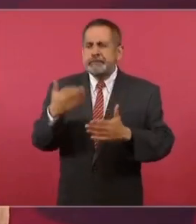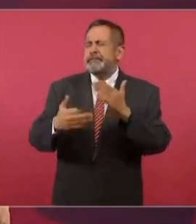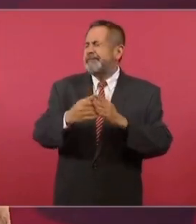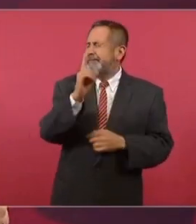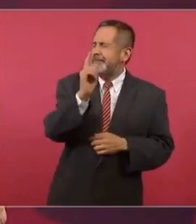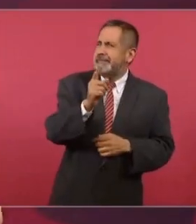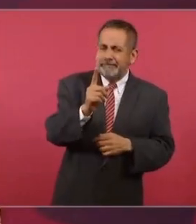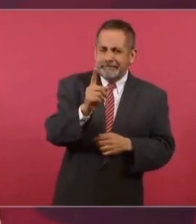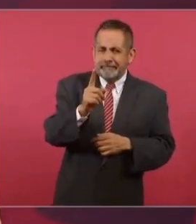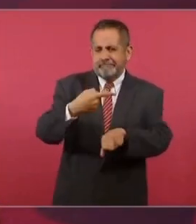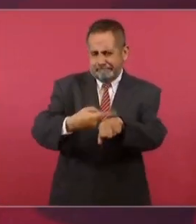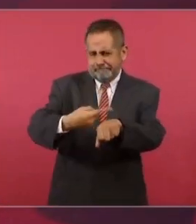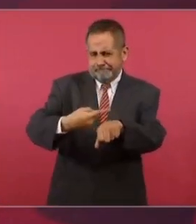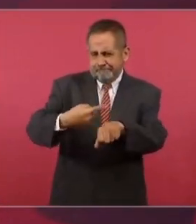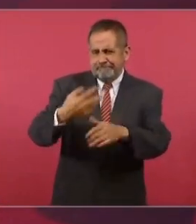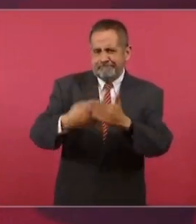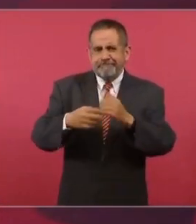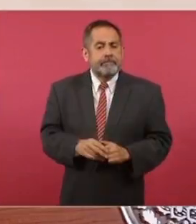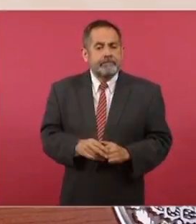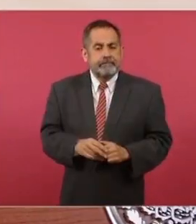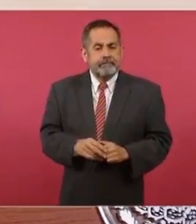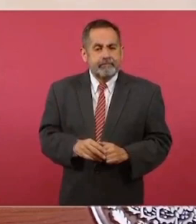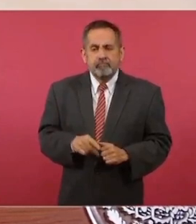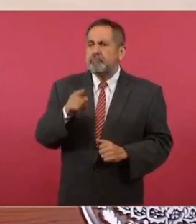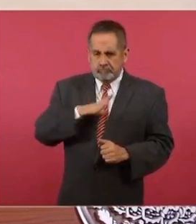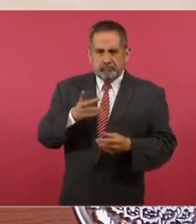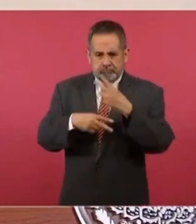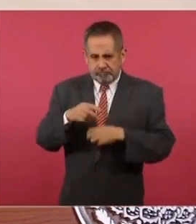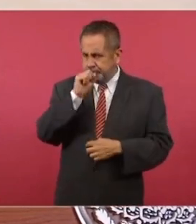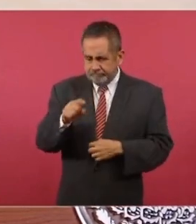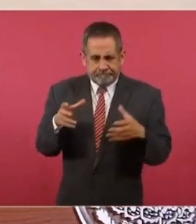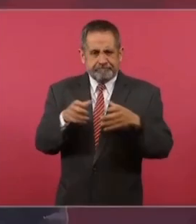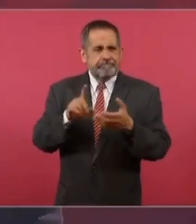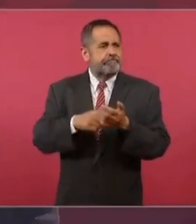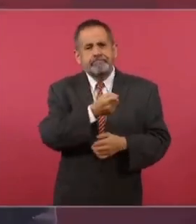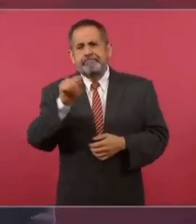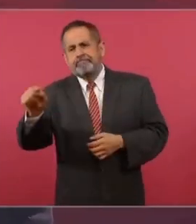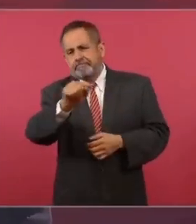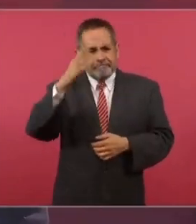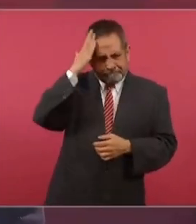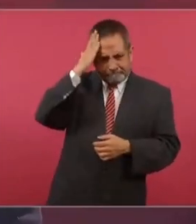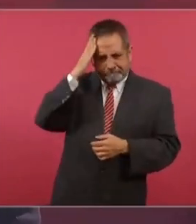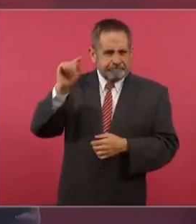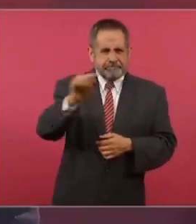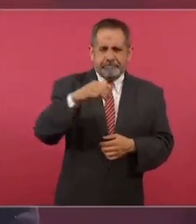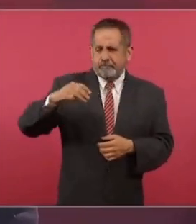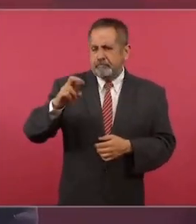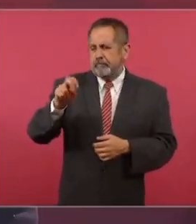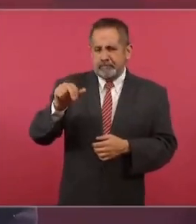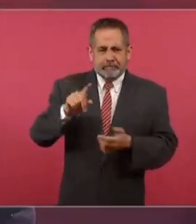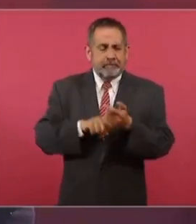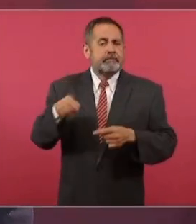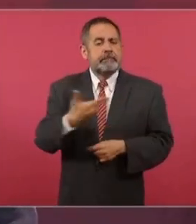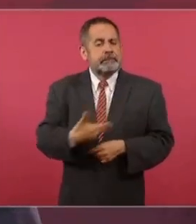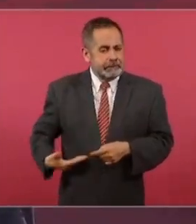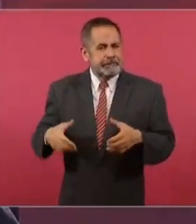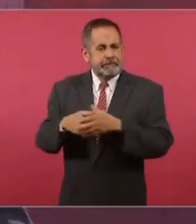faltó nada más por enfermedad el de San Luis Potosí. Estuvieron también dirigentes de Morena, el